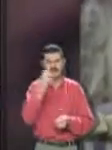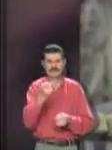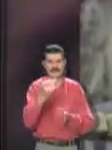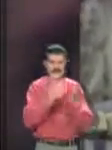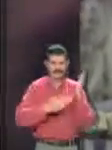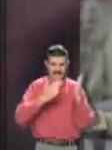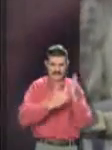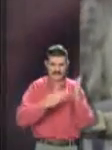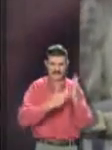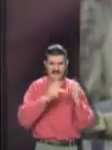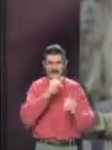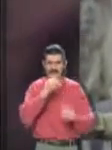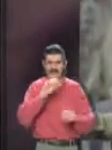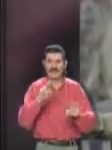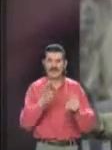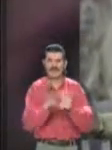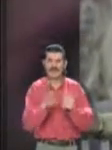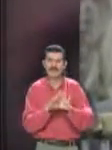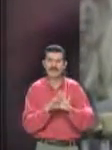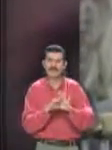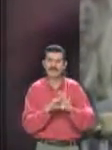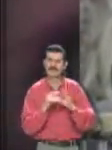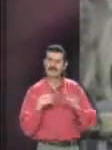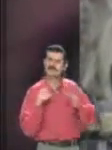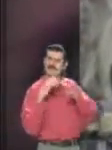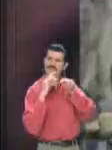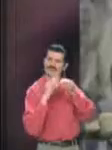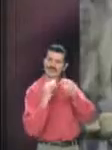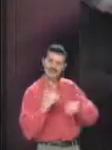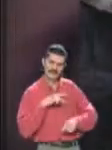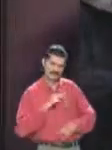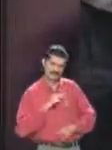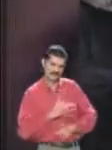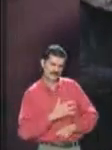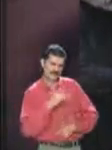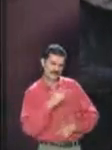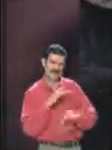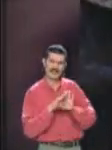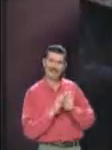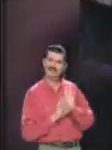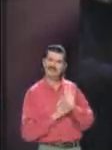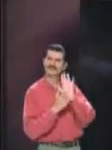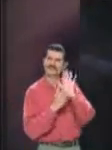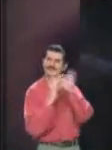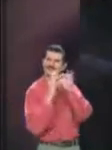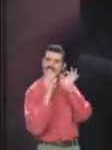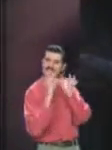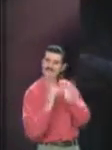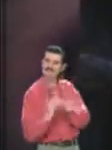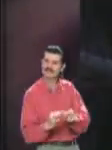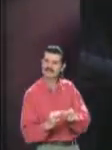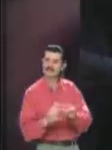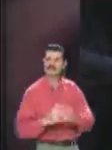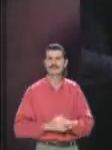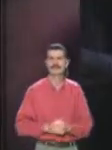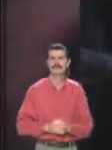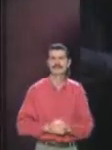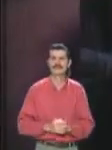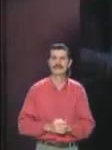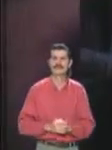en este taller sería la forma de expresarme mis sentimientos.